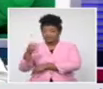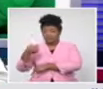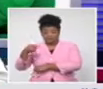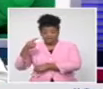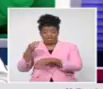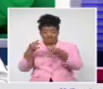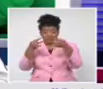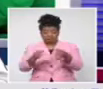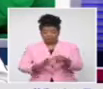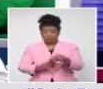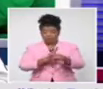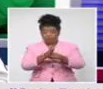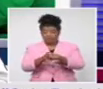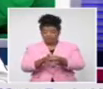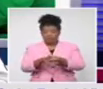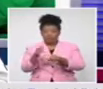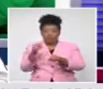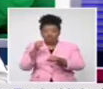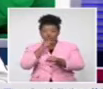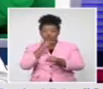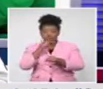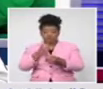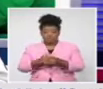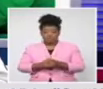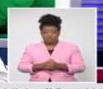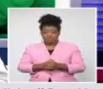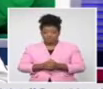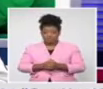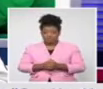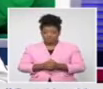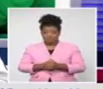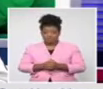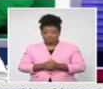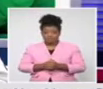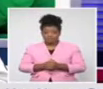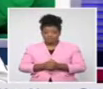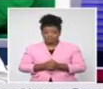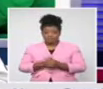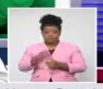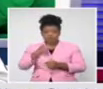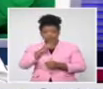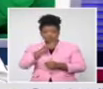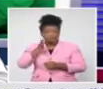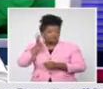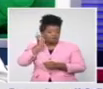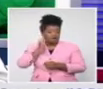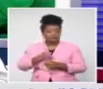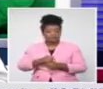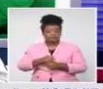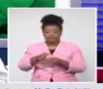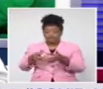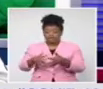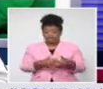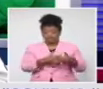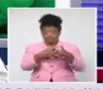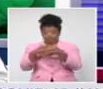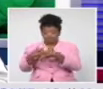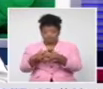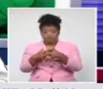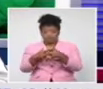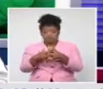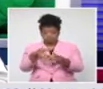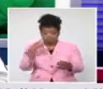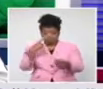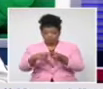la rusa turista procedente de Rusia, la estadounidense también una turista procedente de los Estados Unidos, y